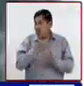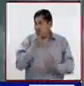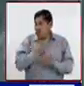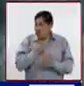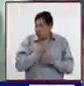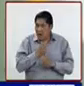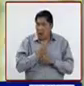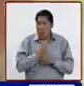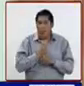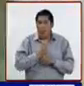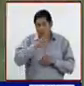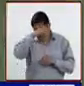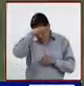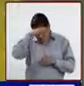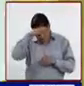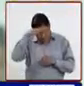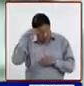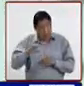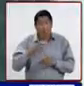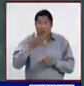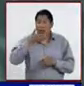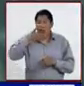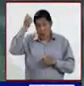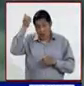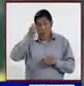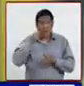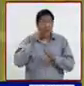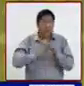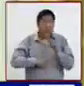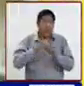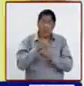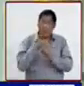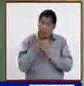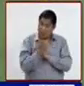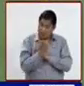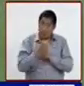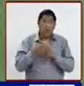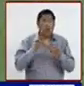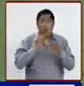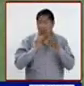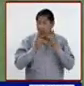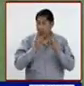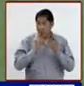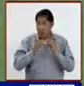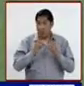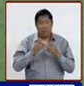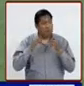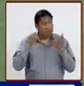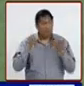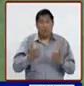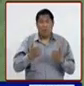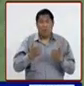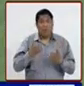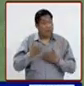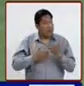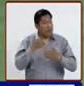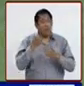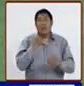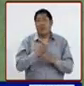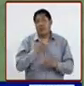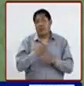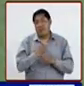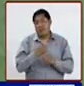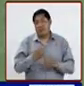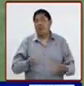todo el sacrificio que hago en mejorar en cada aspecto deportivo, que está dando su fruto, ¿no? Y voy a seguir trabajando